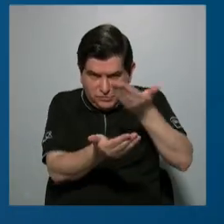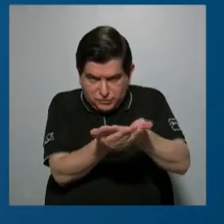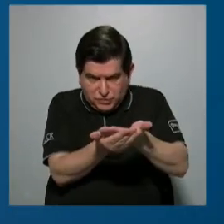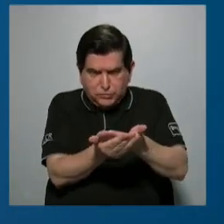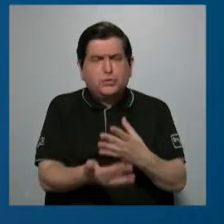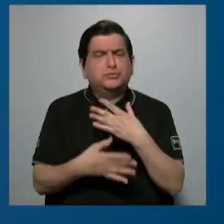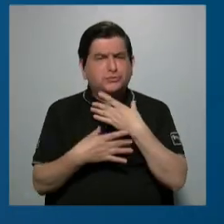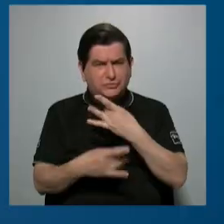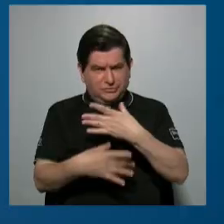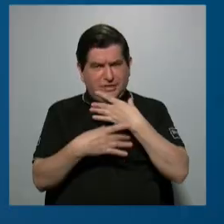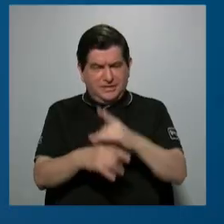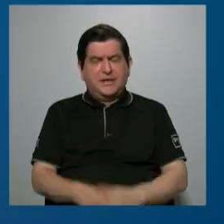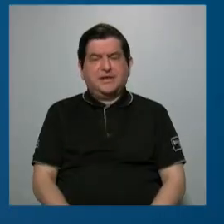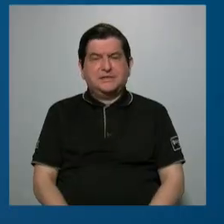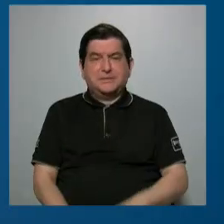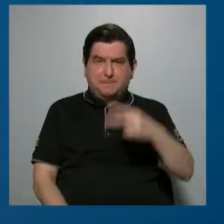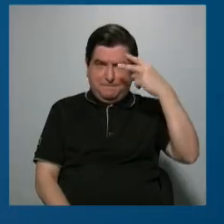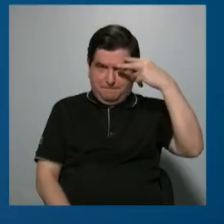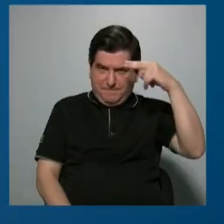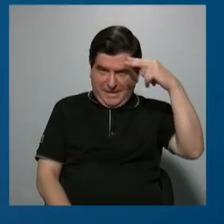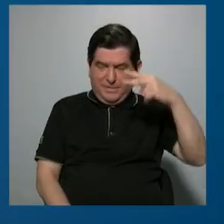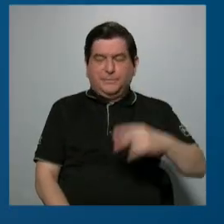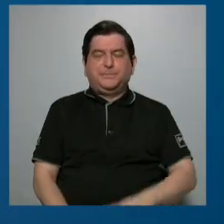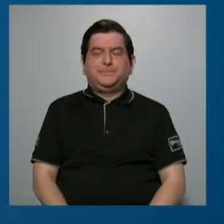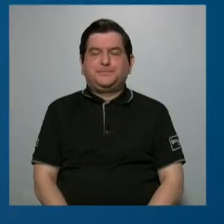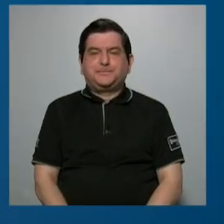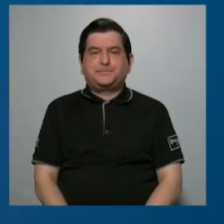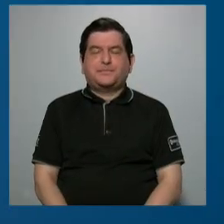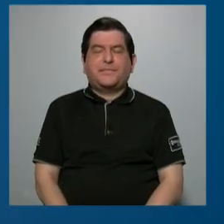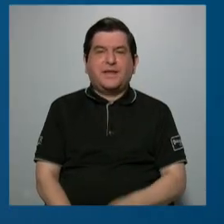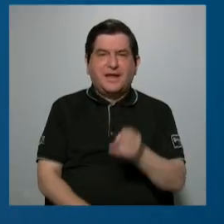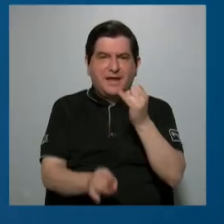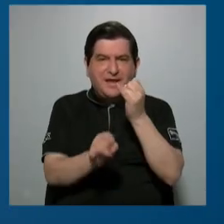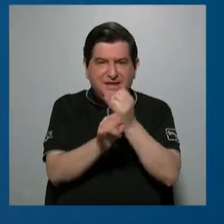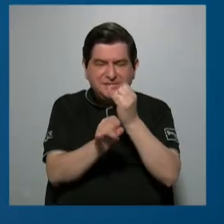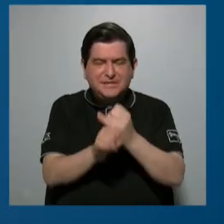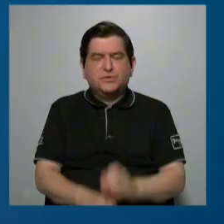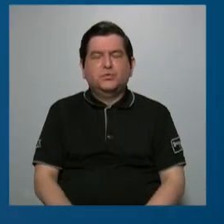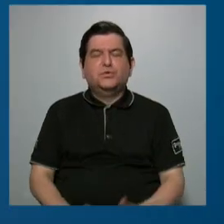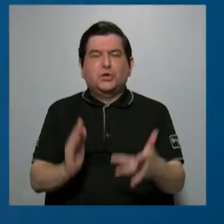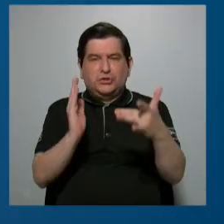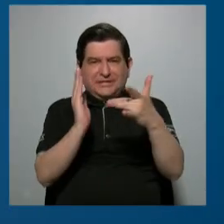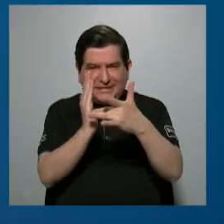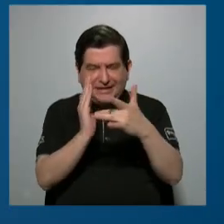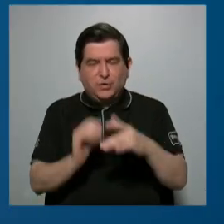muy interesantes sobre México, en donde el Instituto Tecnológico